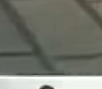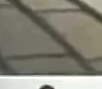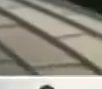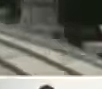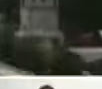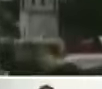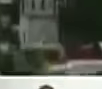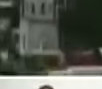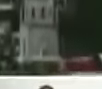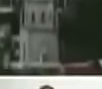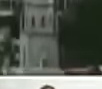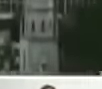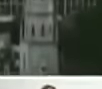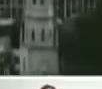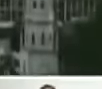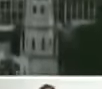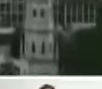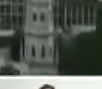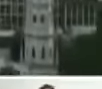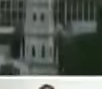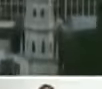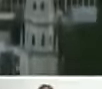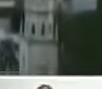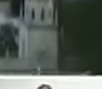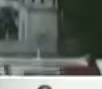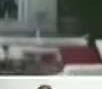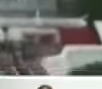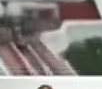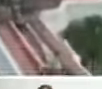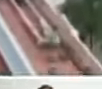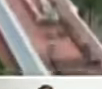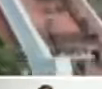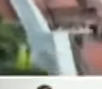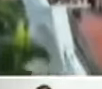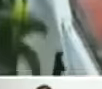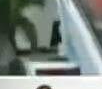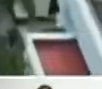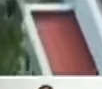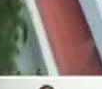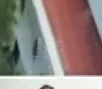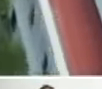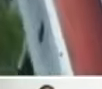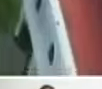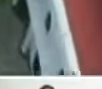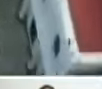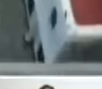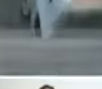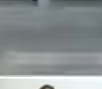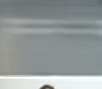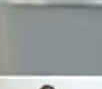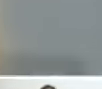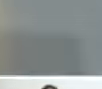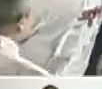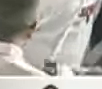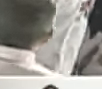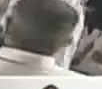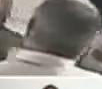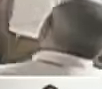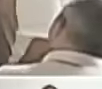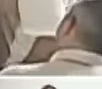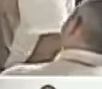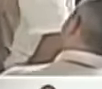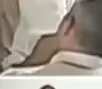Guayana Esequiba está administrada por Guyana y hay núcleos militares y de la CIA para agredir a Tumeremo, una escalada contra Venezuela. Hay que